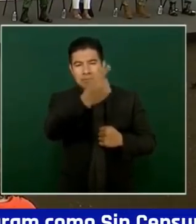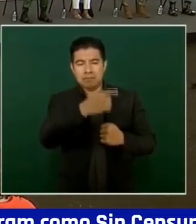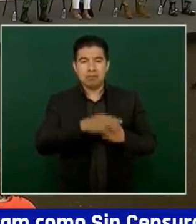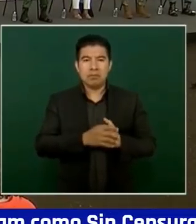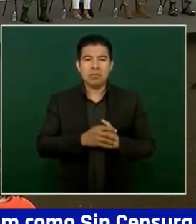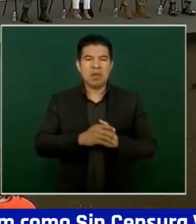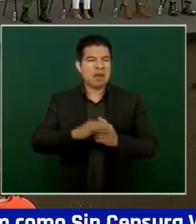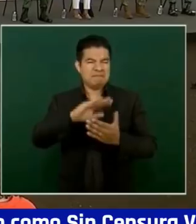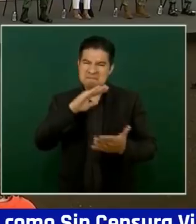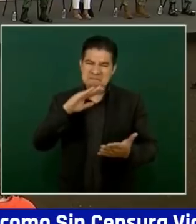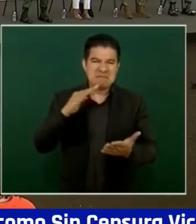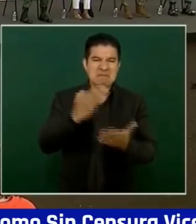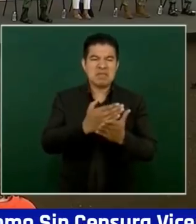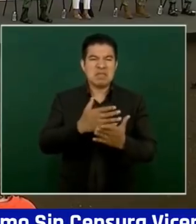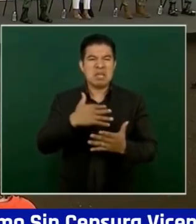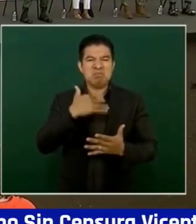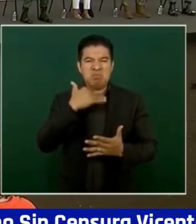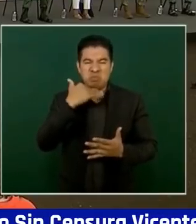de mentiras